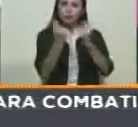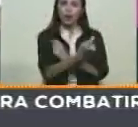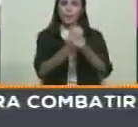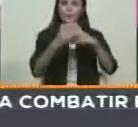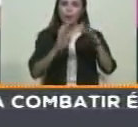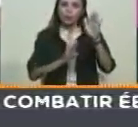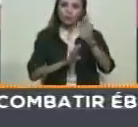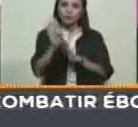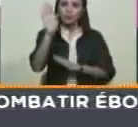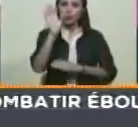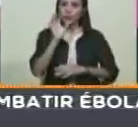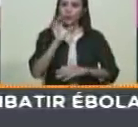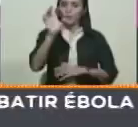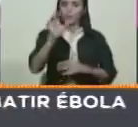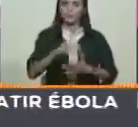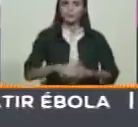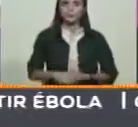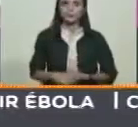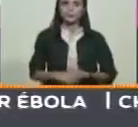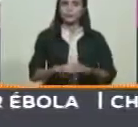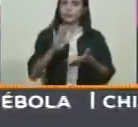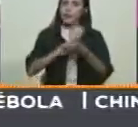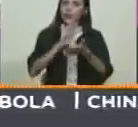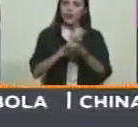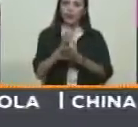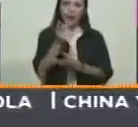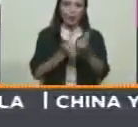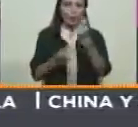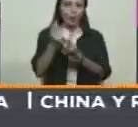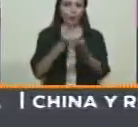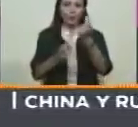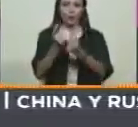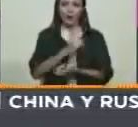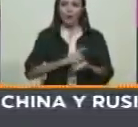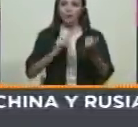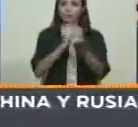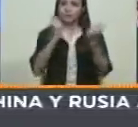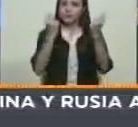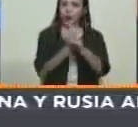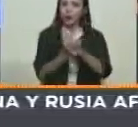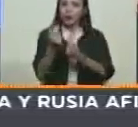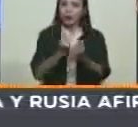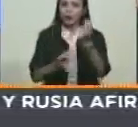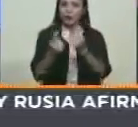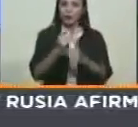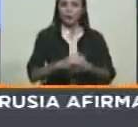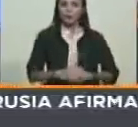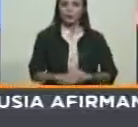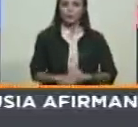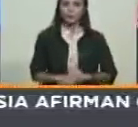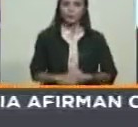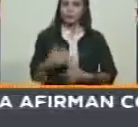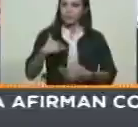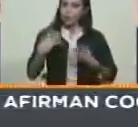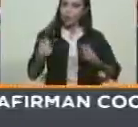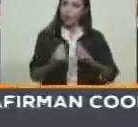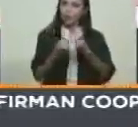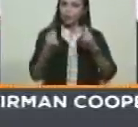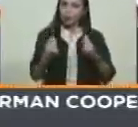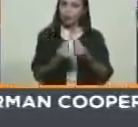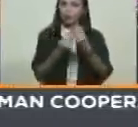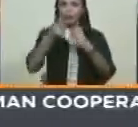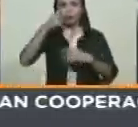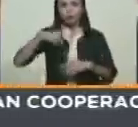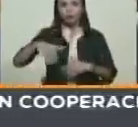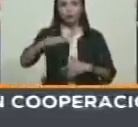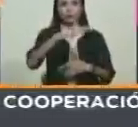de prosperidad y de renacimiento económico de la patria los construiremos juntos